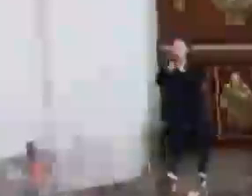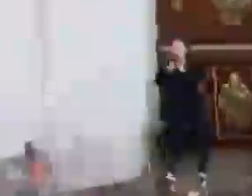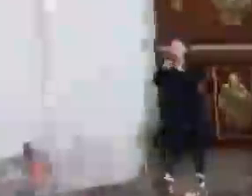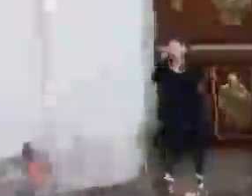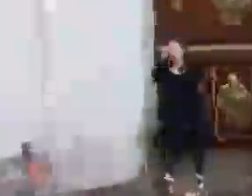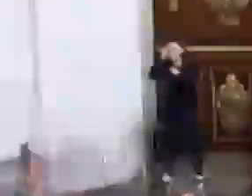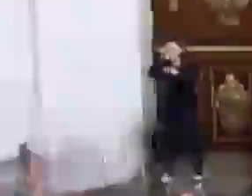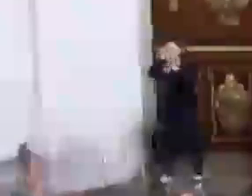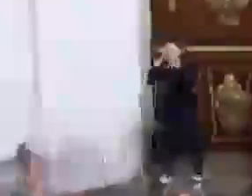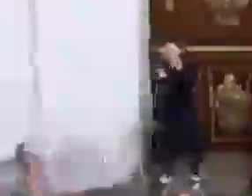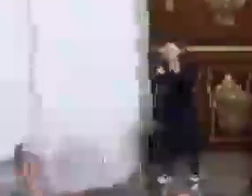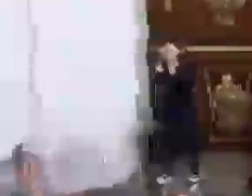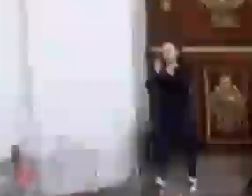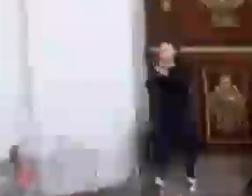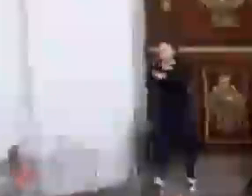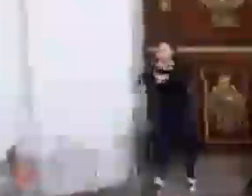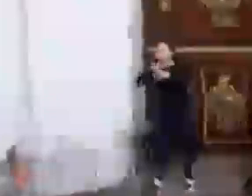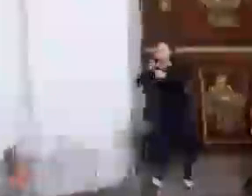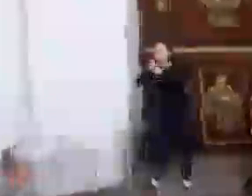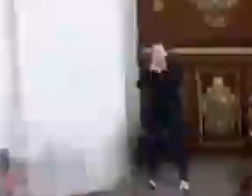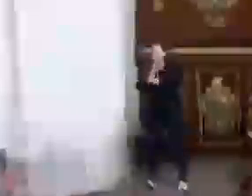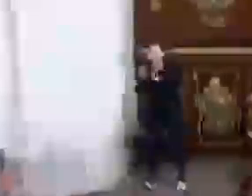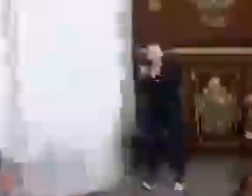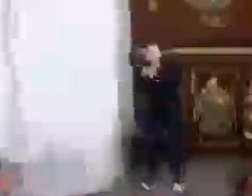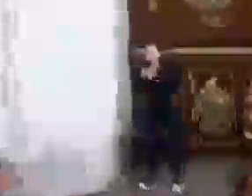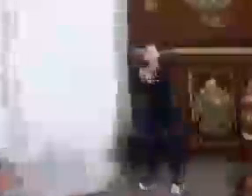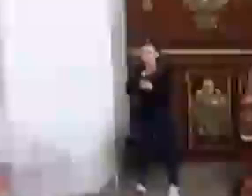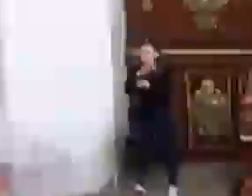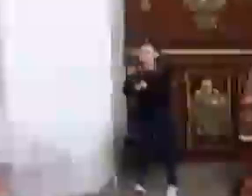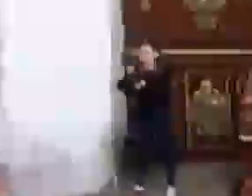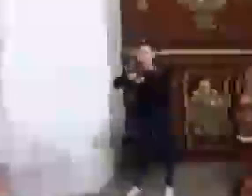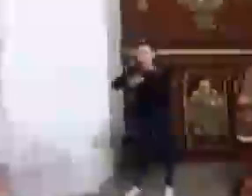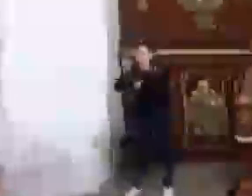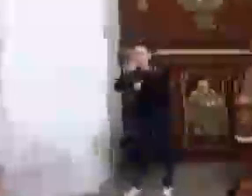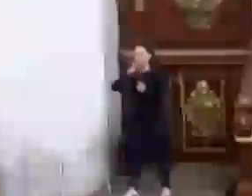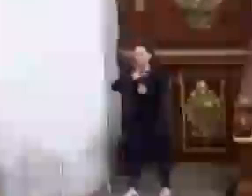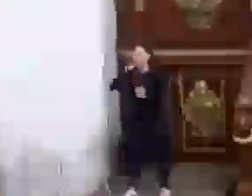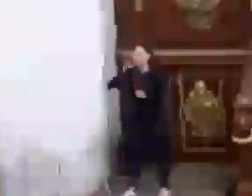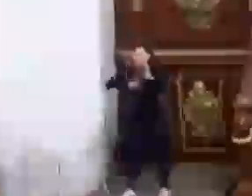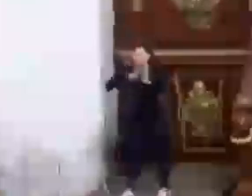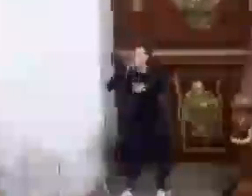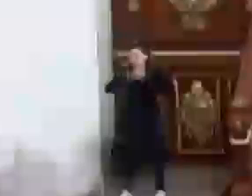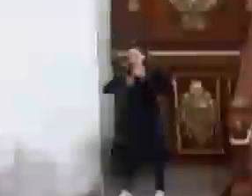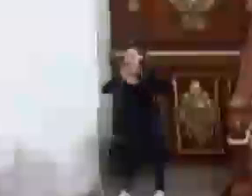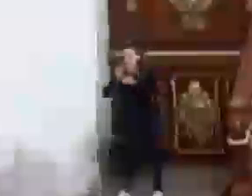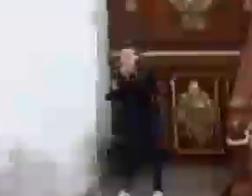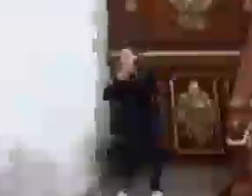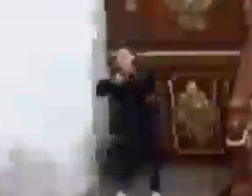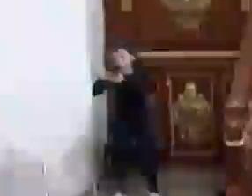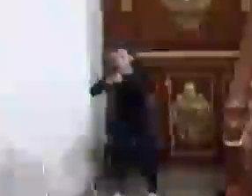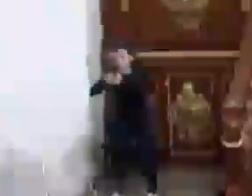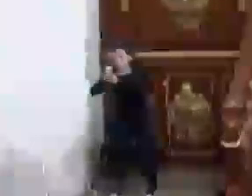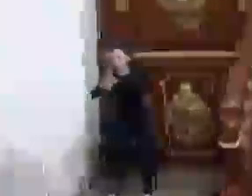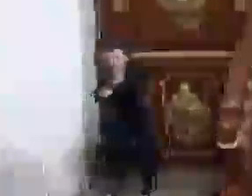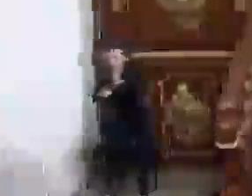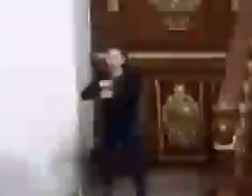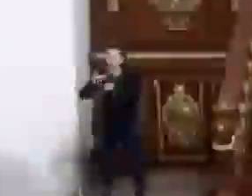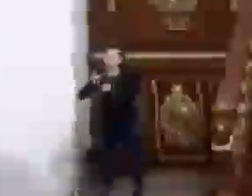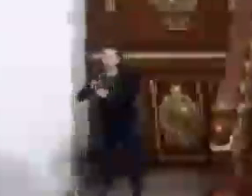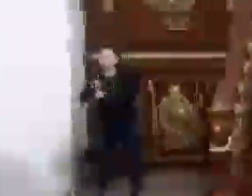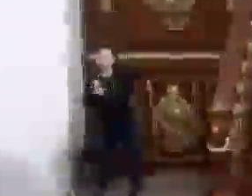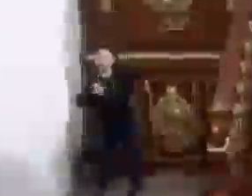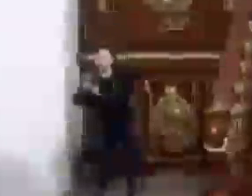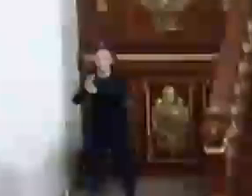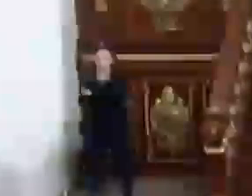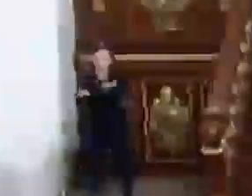La diputada Luisa Gutiérrez Ureña y su homólogo Gonzalo Espina presentaron una iniciativa para que las autoridades encargadas de las unidades de transparencia de